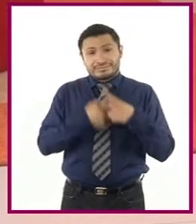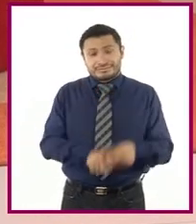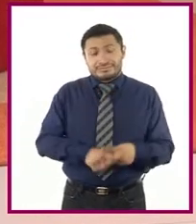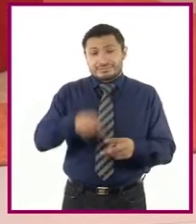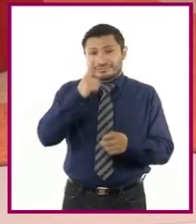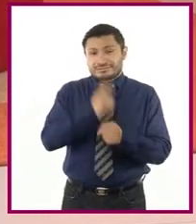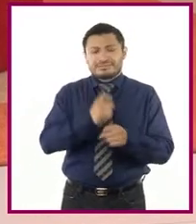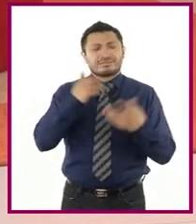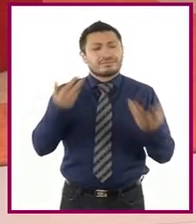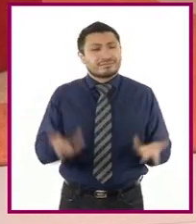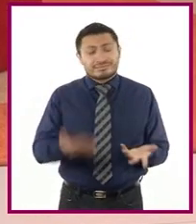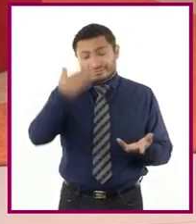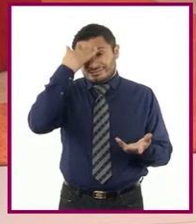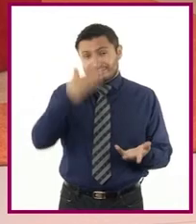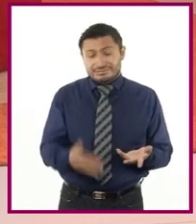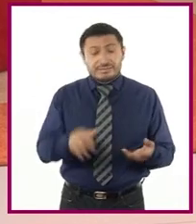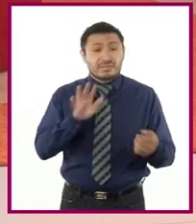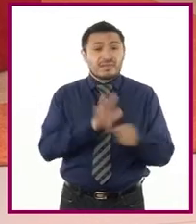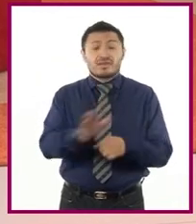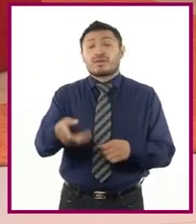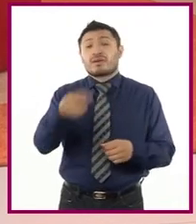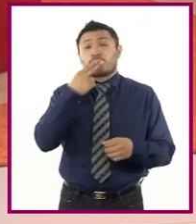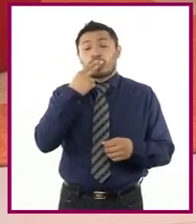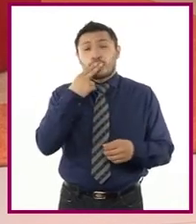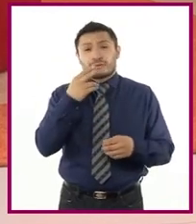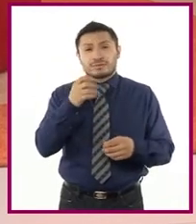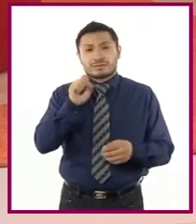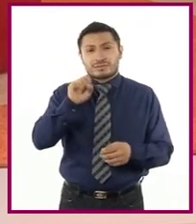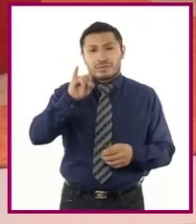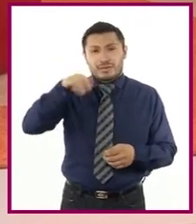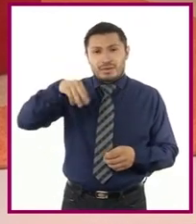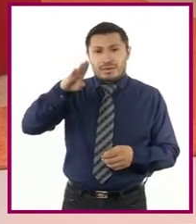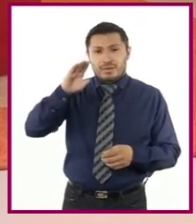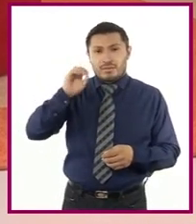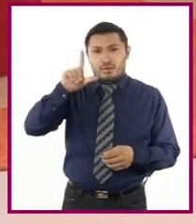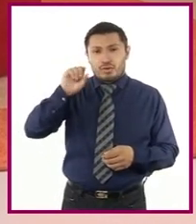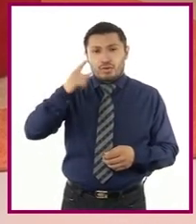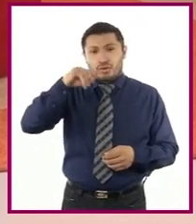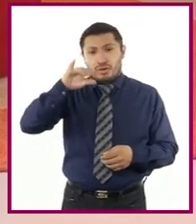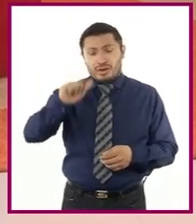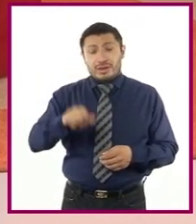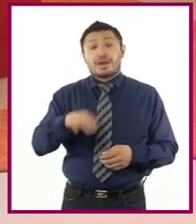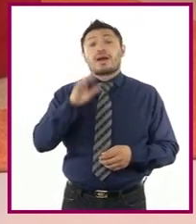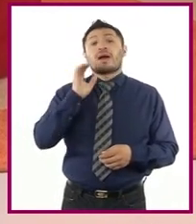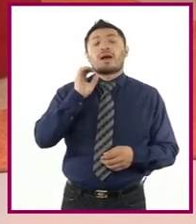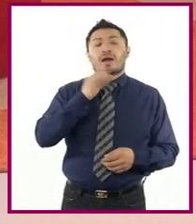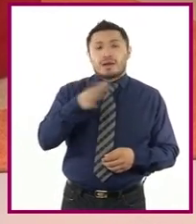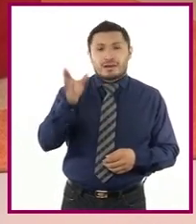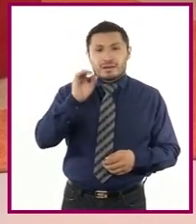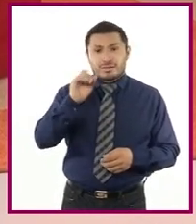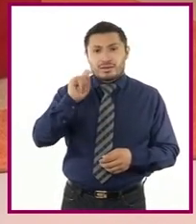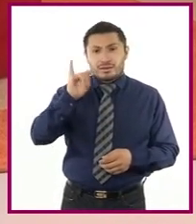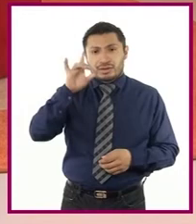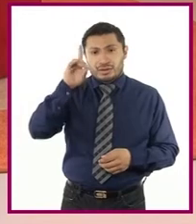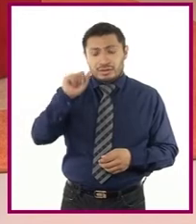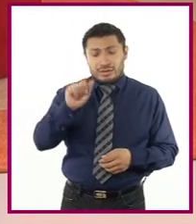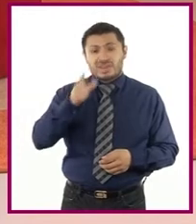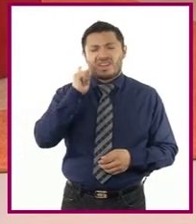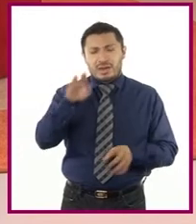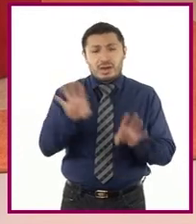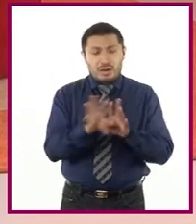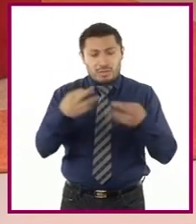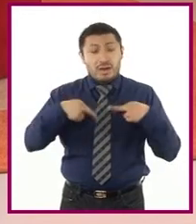primero es saber qué usa la simbología OTIDA, es decir, permite